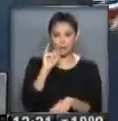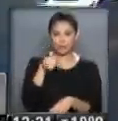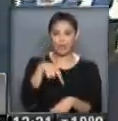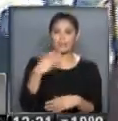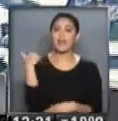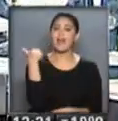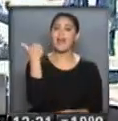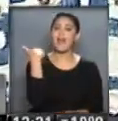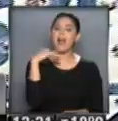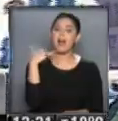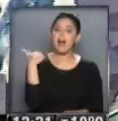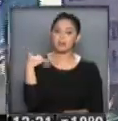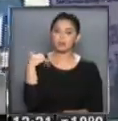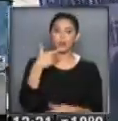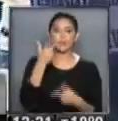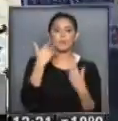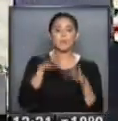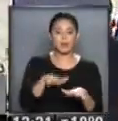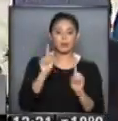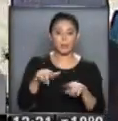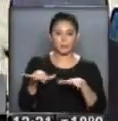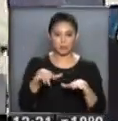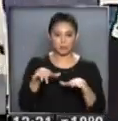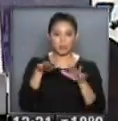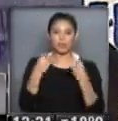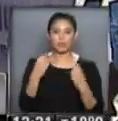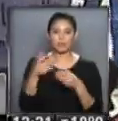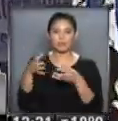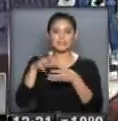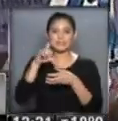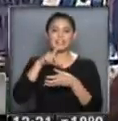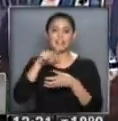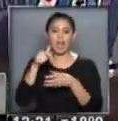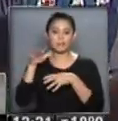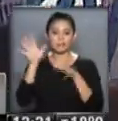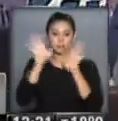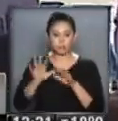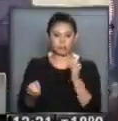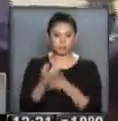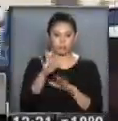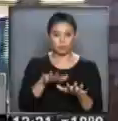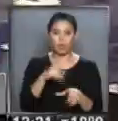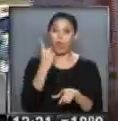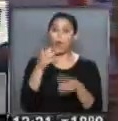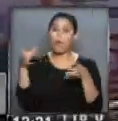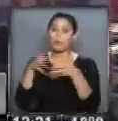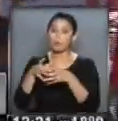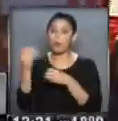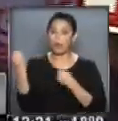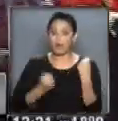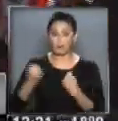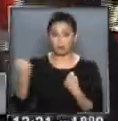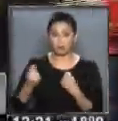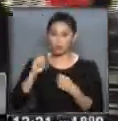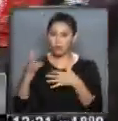de esta jornada de paro y movilización planteada básicamente por la CTA. Un sector de camioneros, aunque no adhiere la CGT de